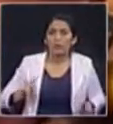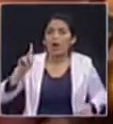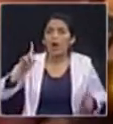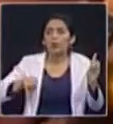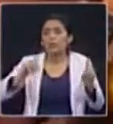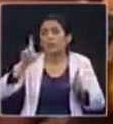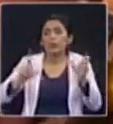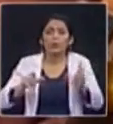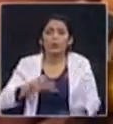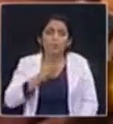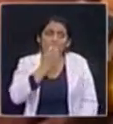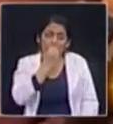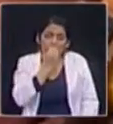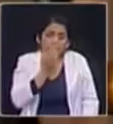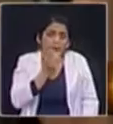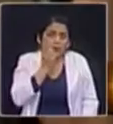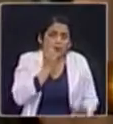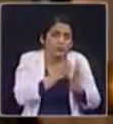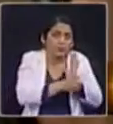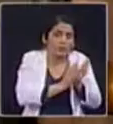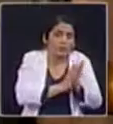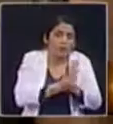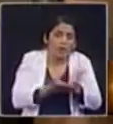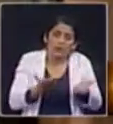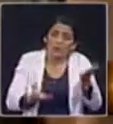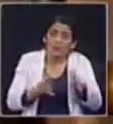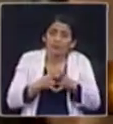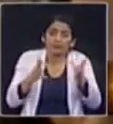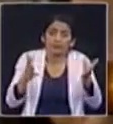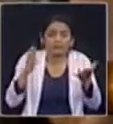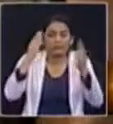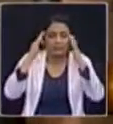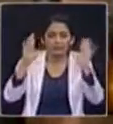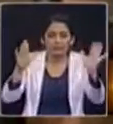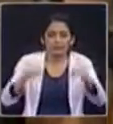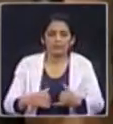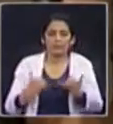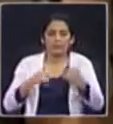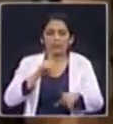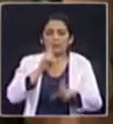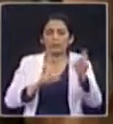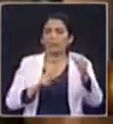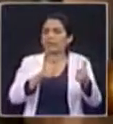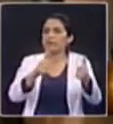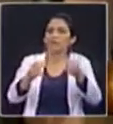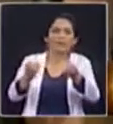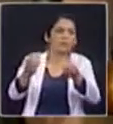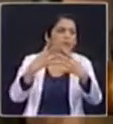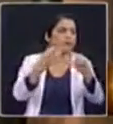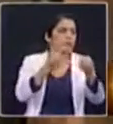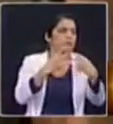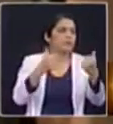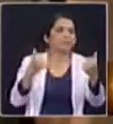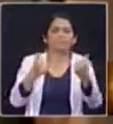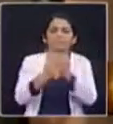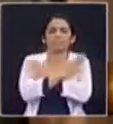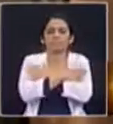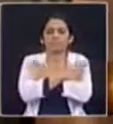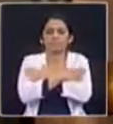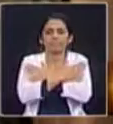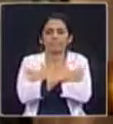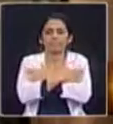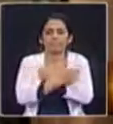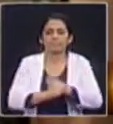la denuncia y puede ser la gran mayoría. Debo felicitar las excelentes presentaciones que traen todas